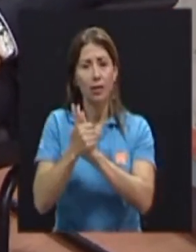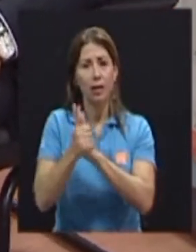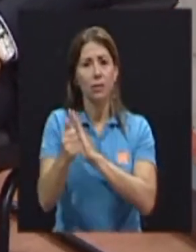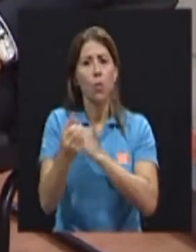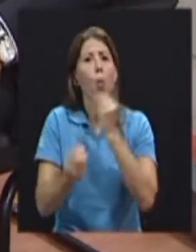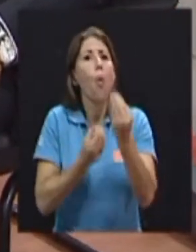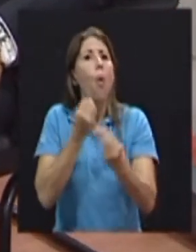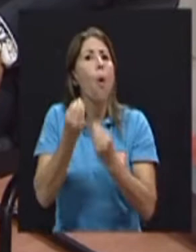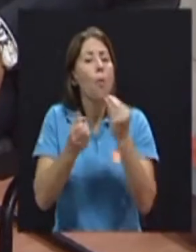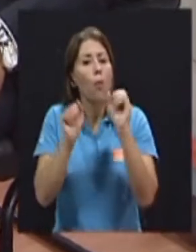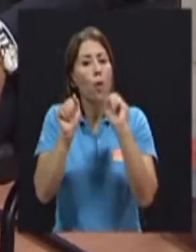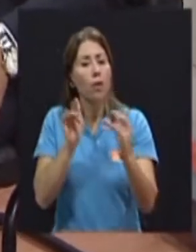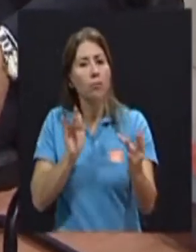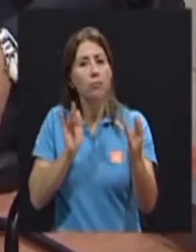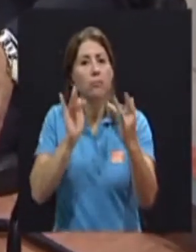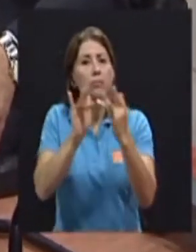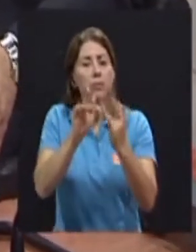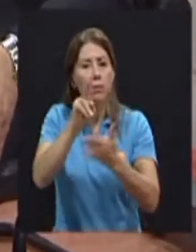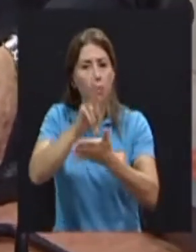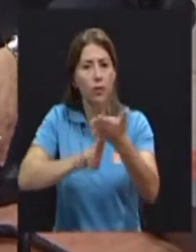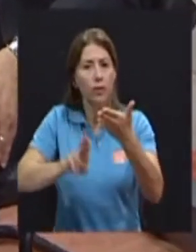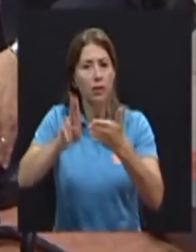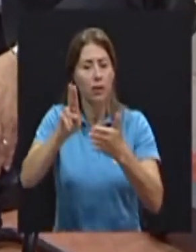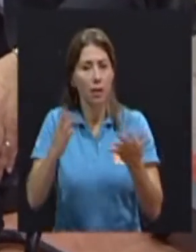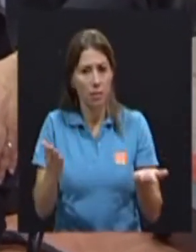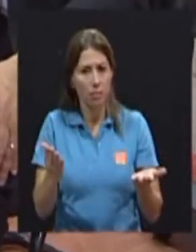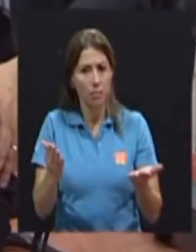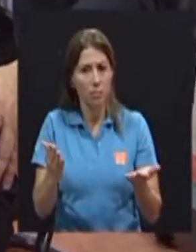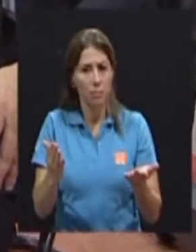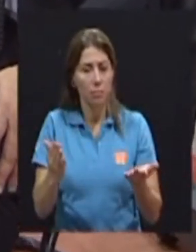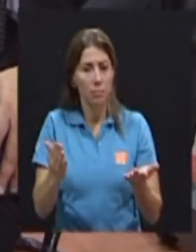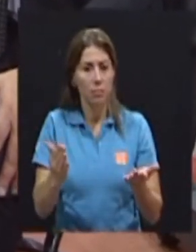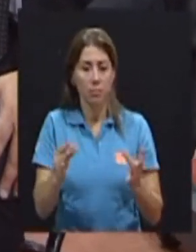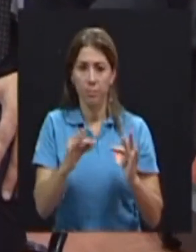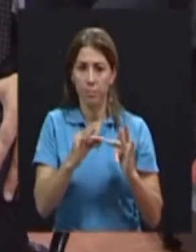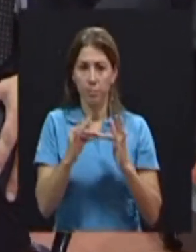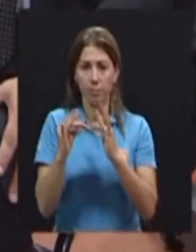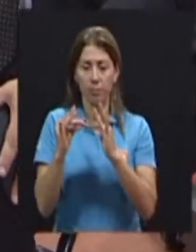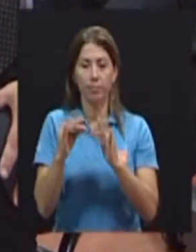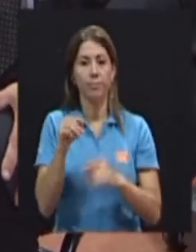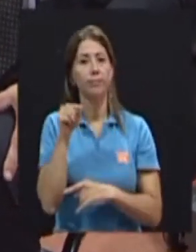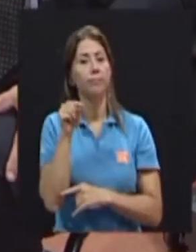universidad? Porque yo creo que ese es y sobre todo esta universidad que